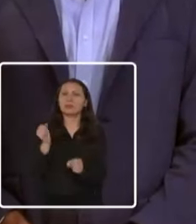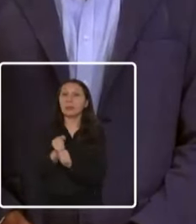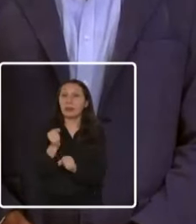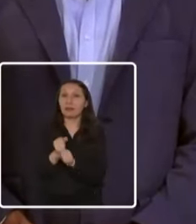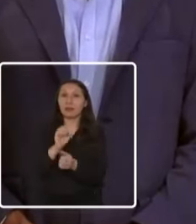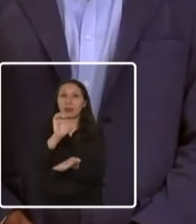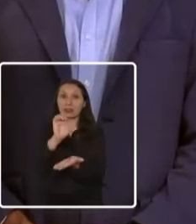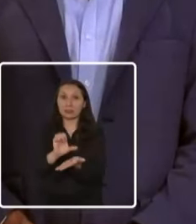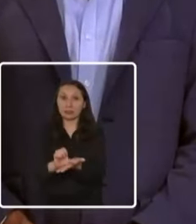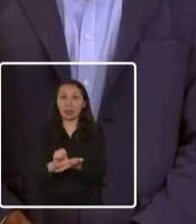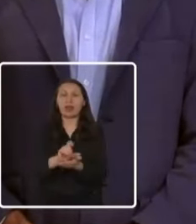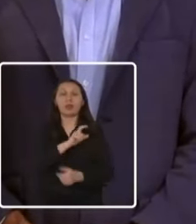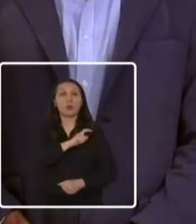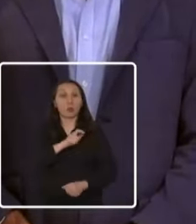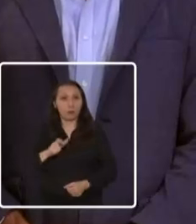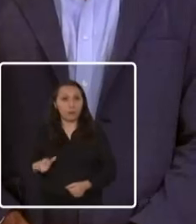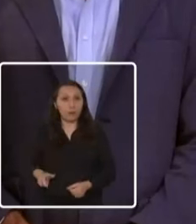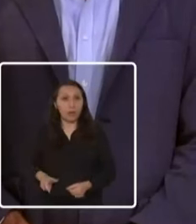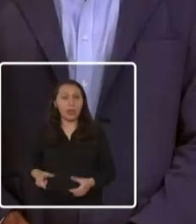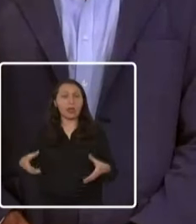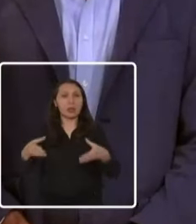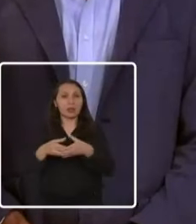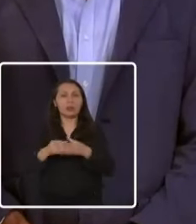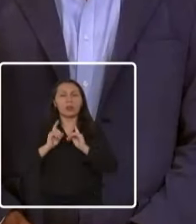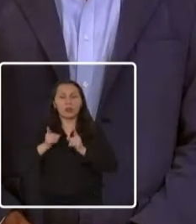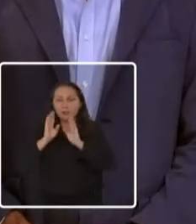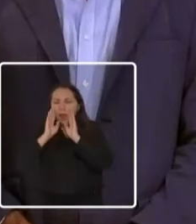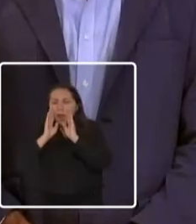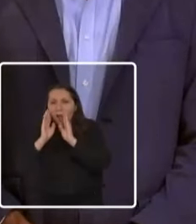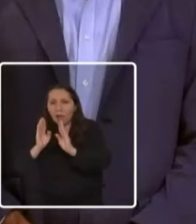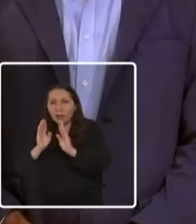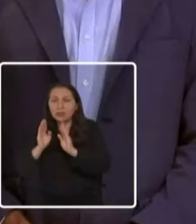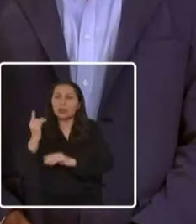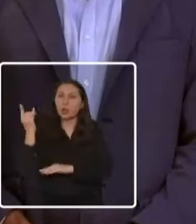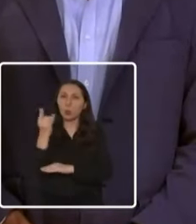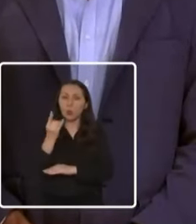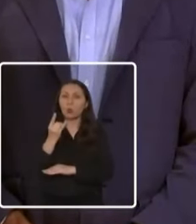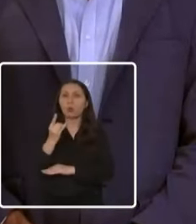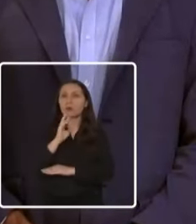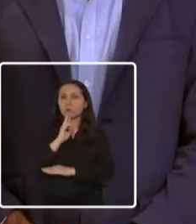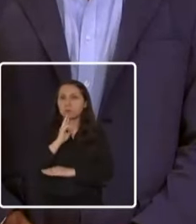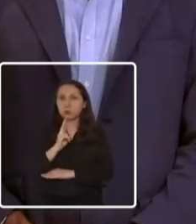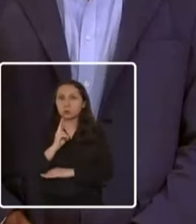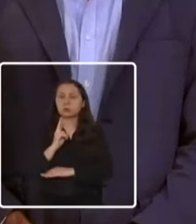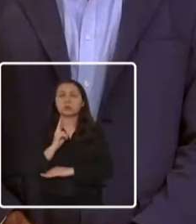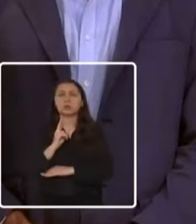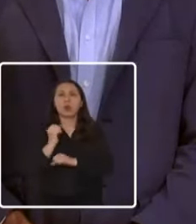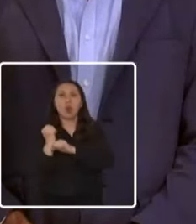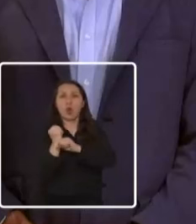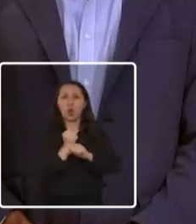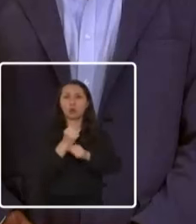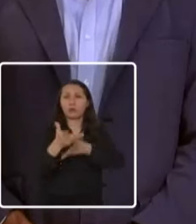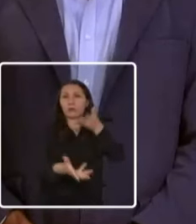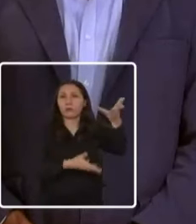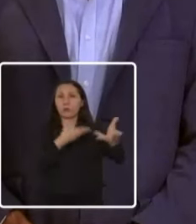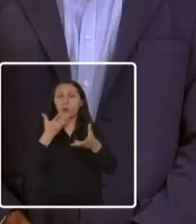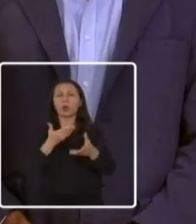labor del Estado y la labor del gobierno es atender la emergencia, el combate al fuego,